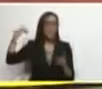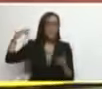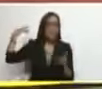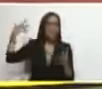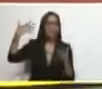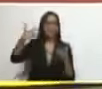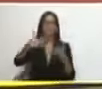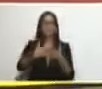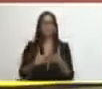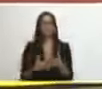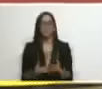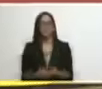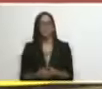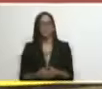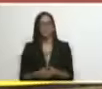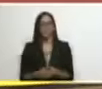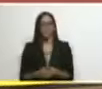tatarabuelos.